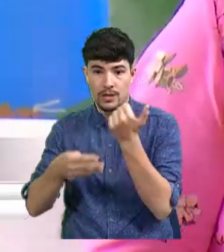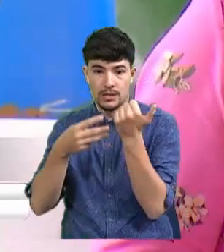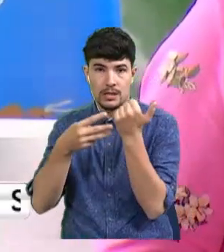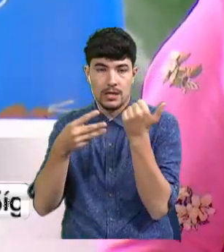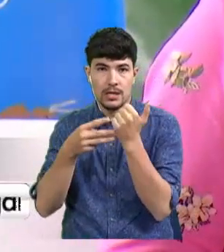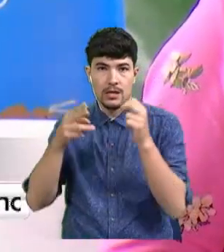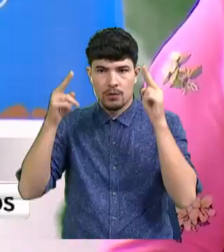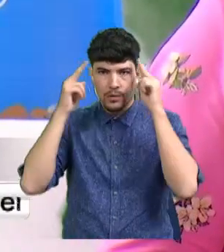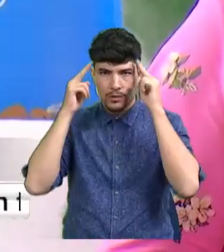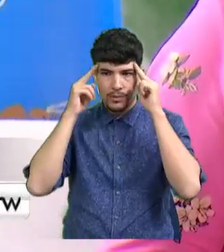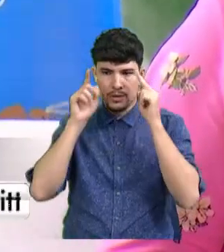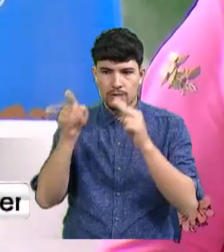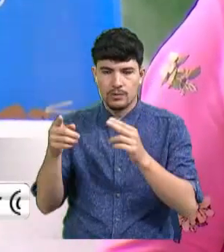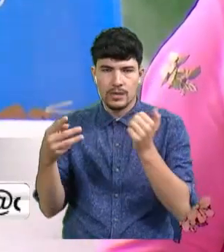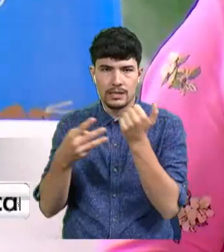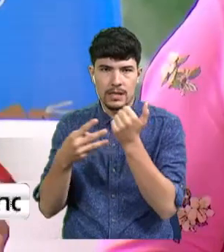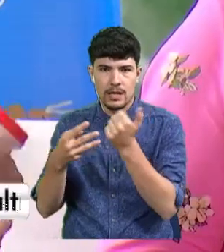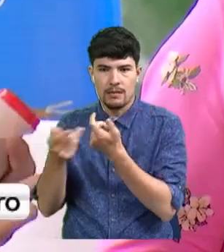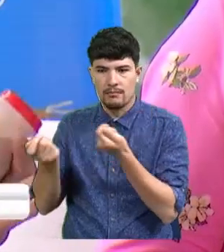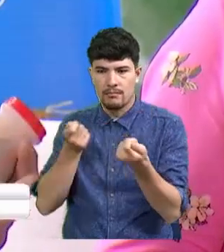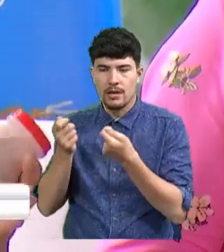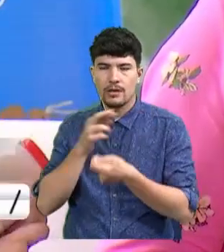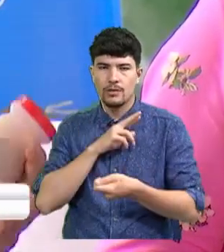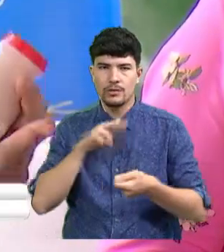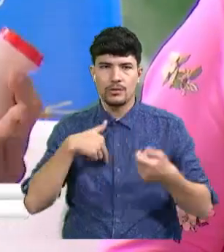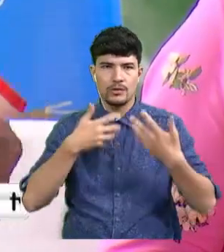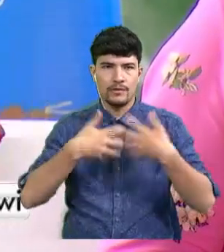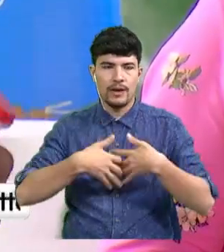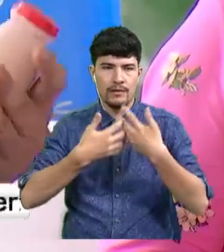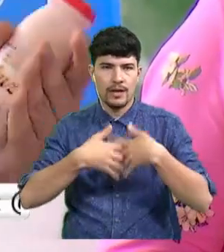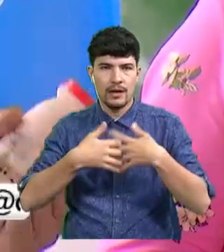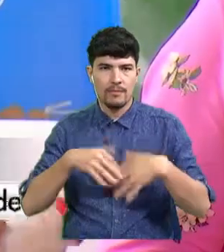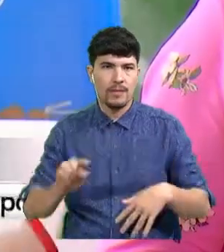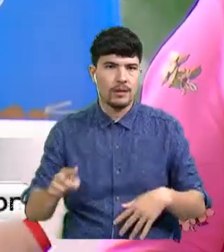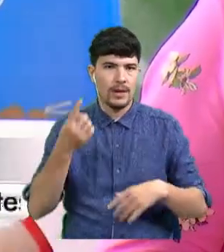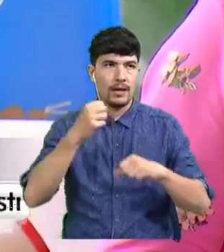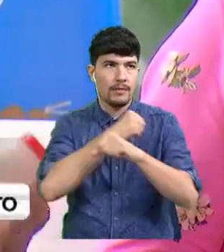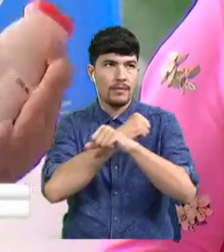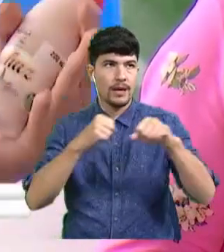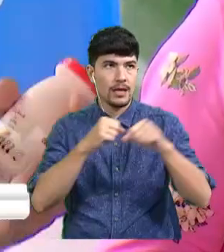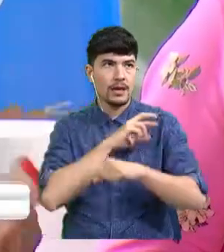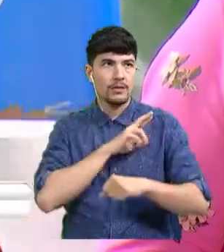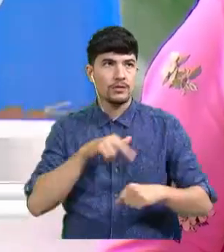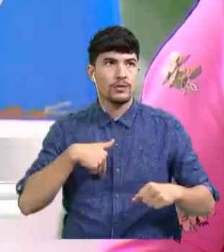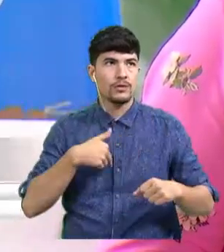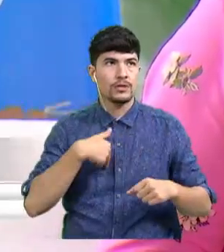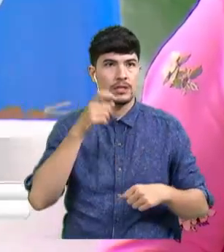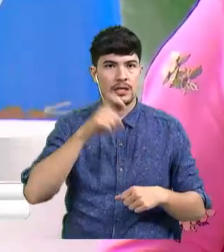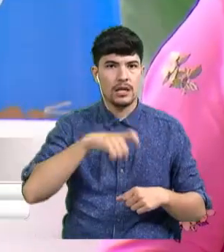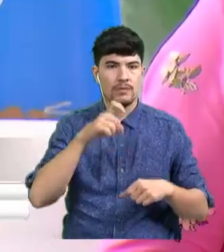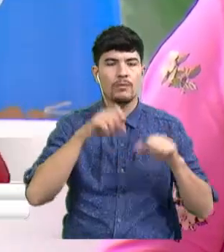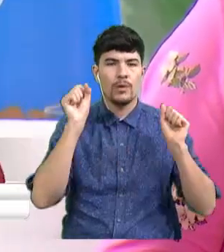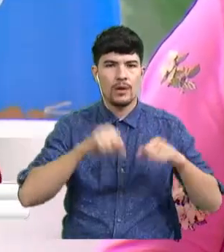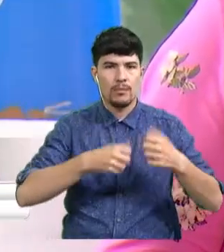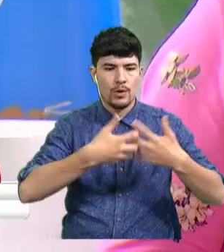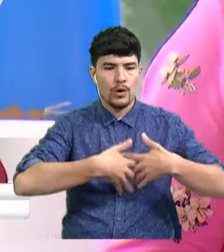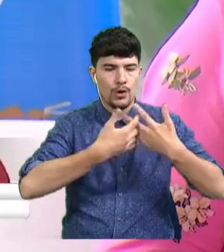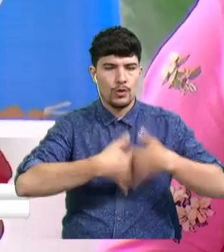con el conocimiento que adquirimos en el SENA fabricamos las primeras máquinas que necesitamos para la producción del yogur.